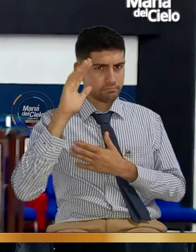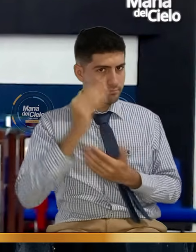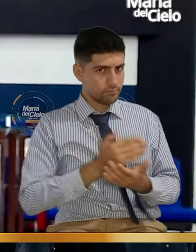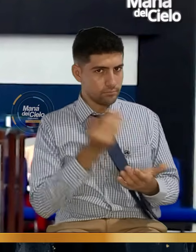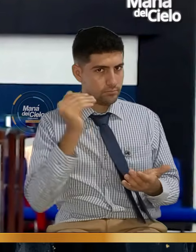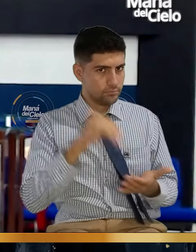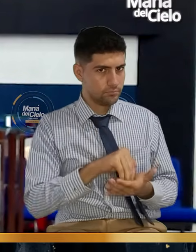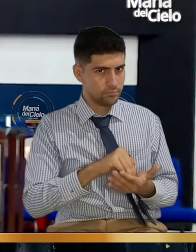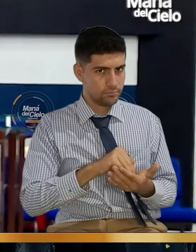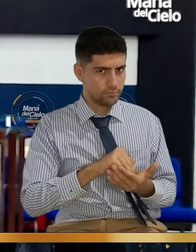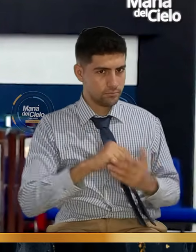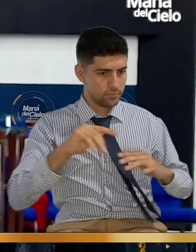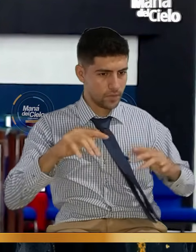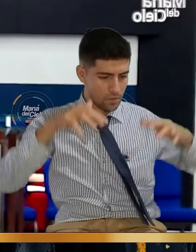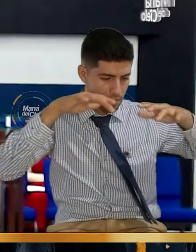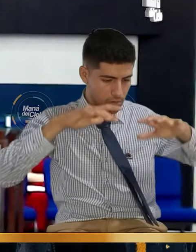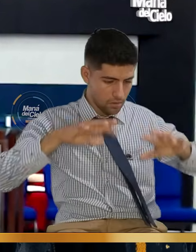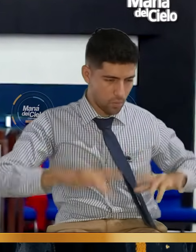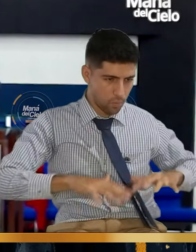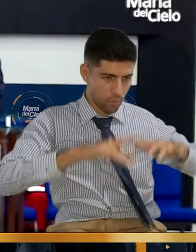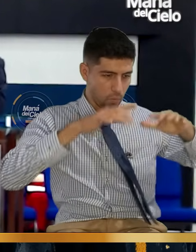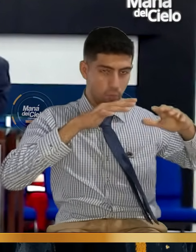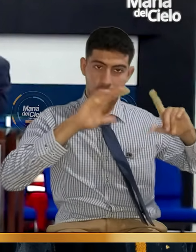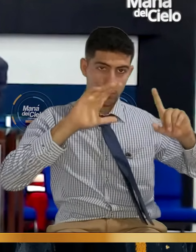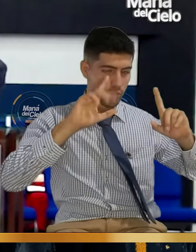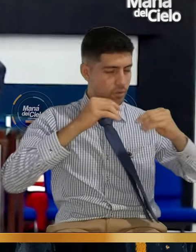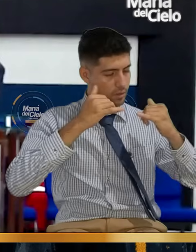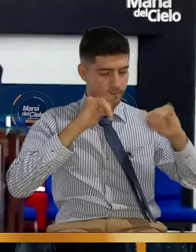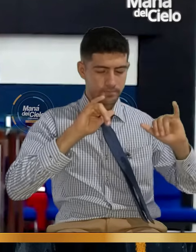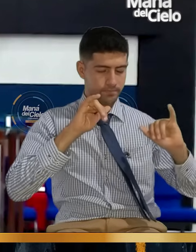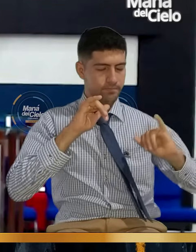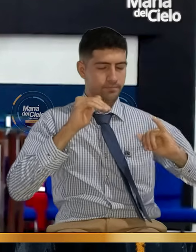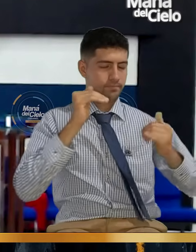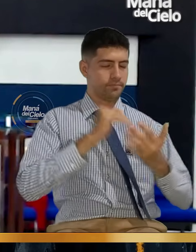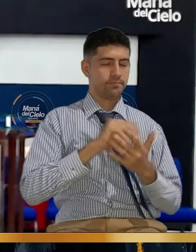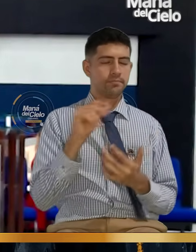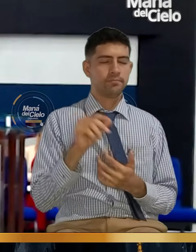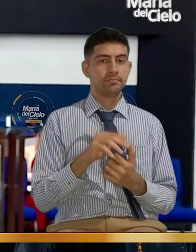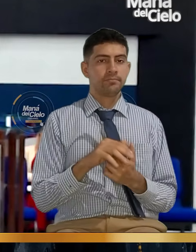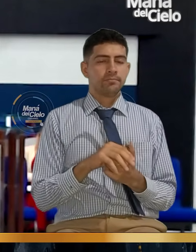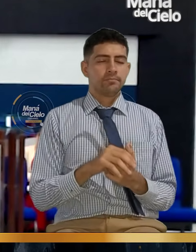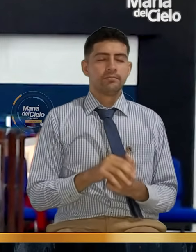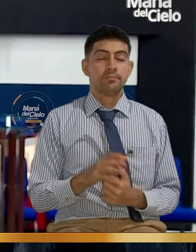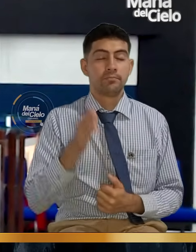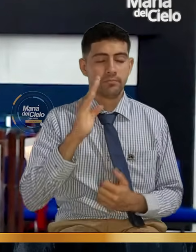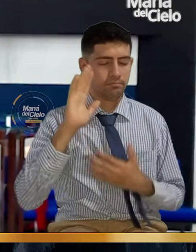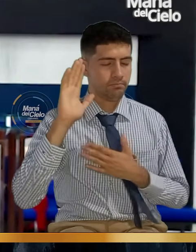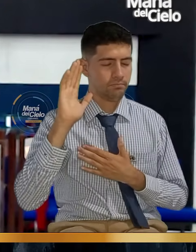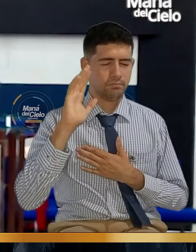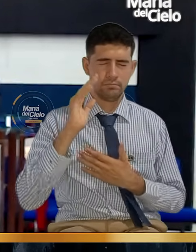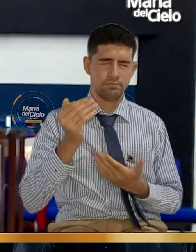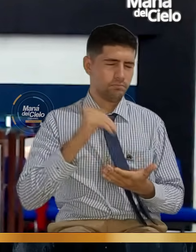hombre, un idólatra, un viejo de Ur de los Caldeos. Se llamaba